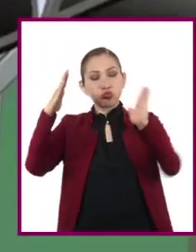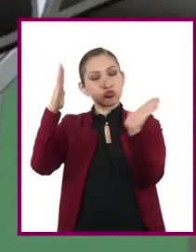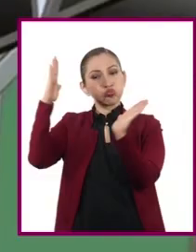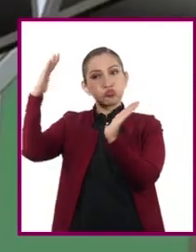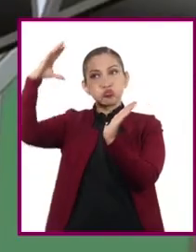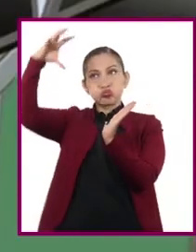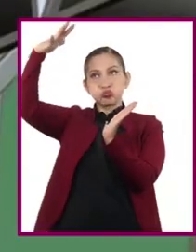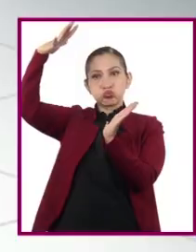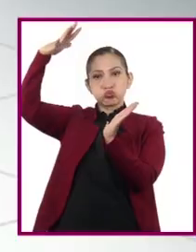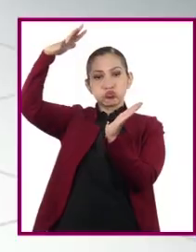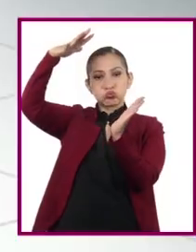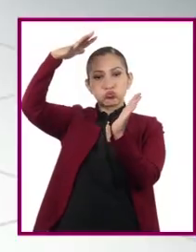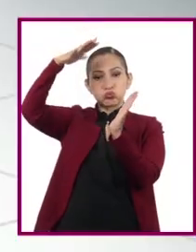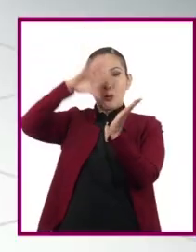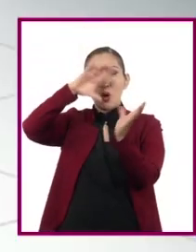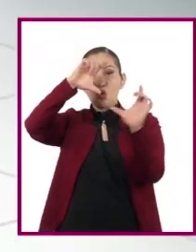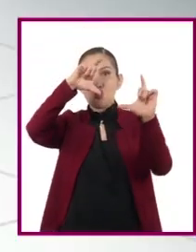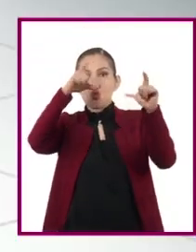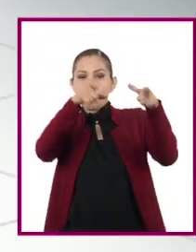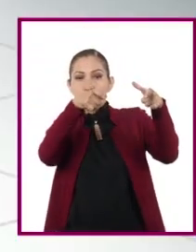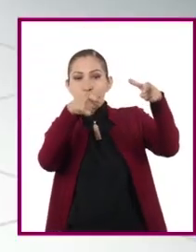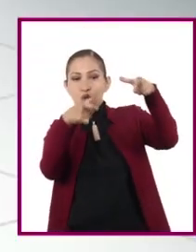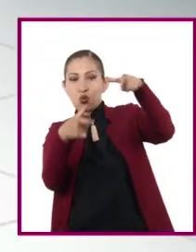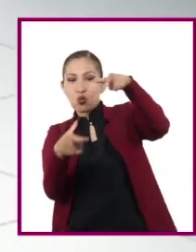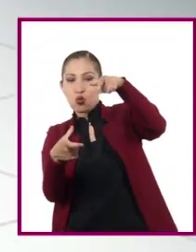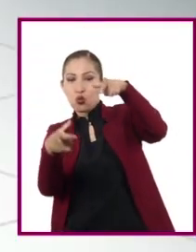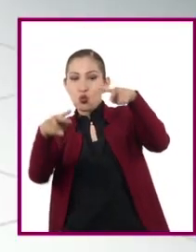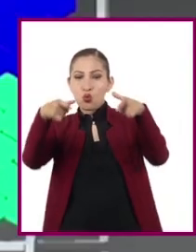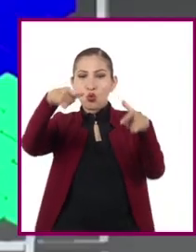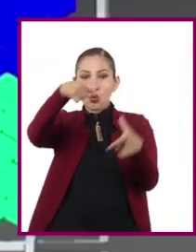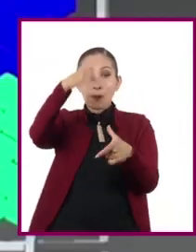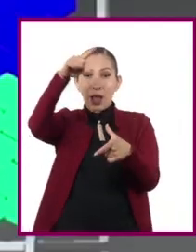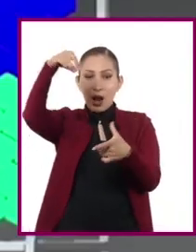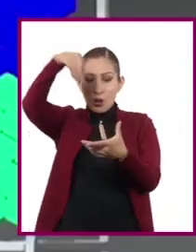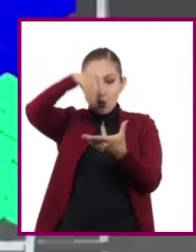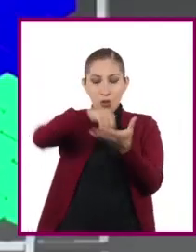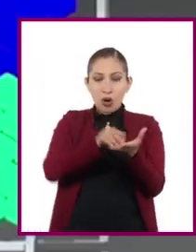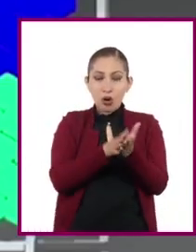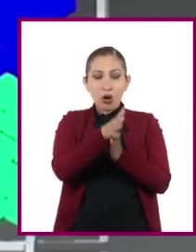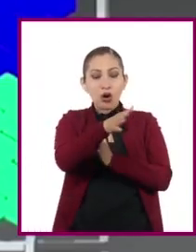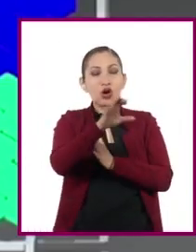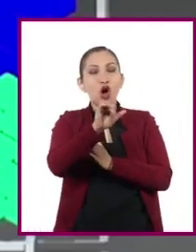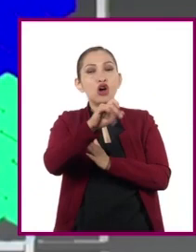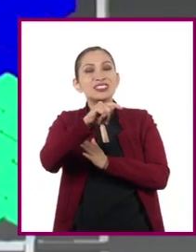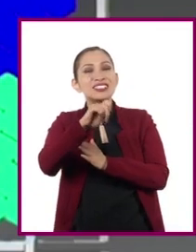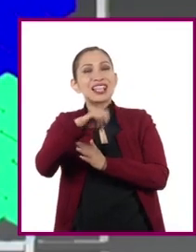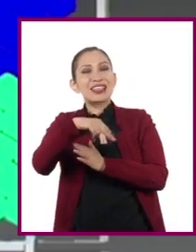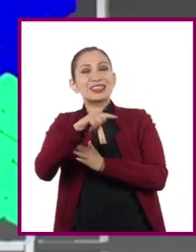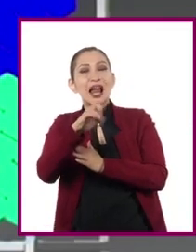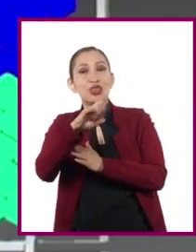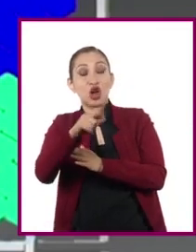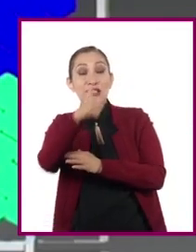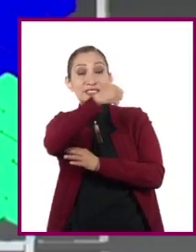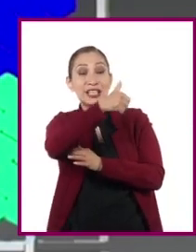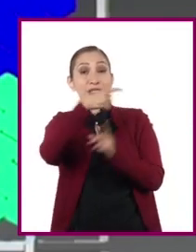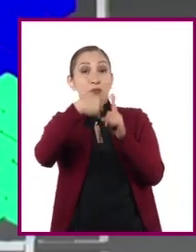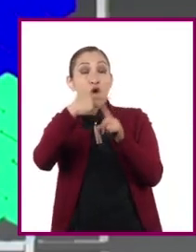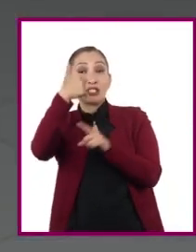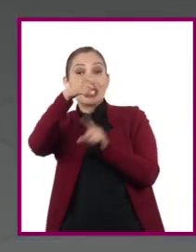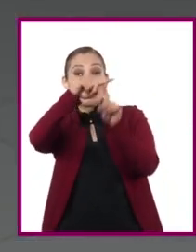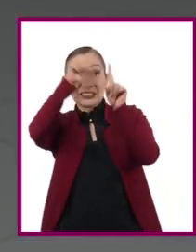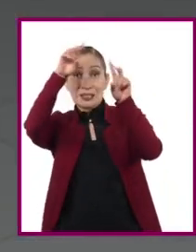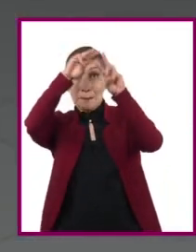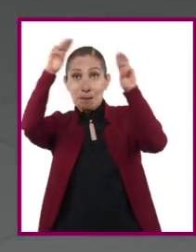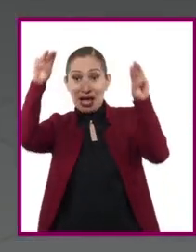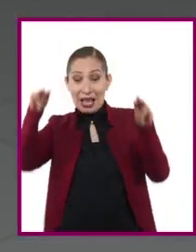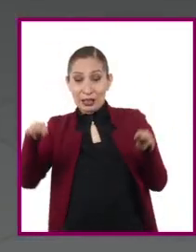cualquiera para redirigir los rayos solares al concentrador. El concentrador, de 6 por 6 metros de